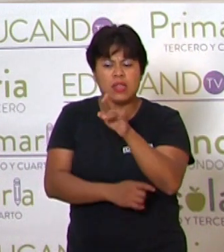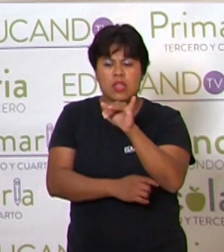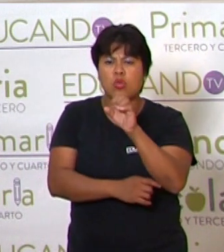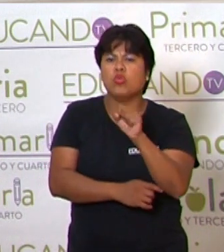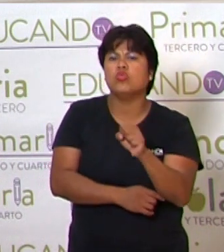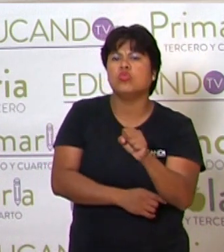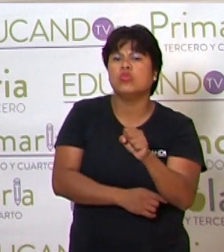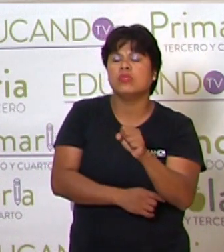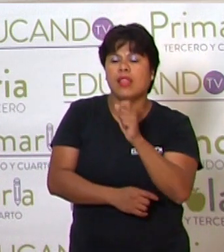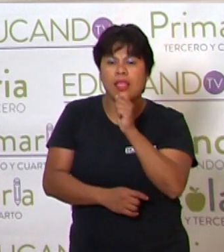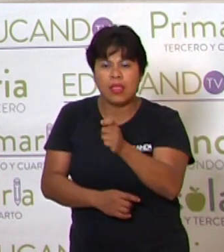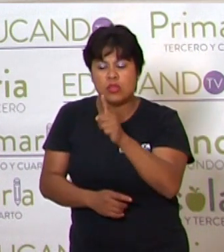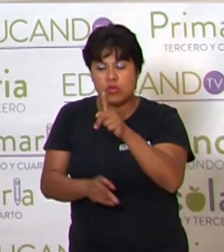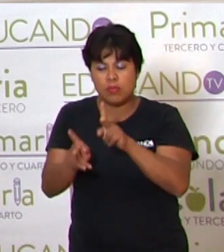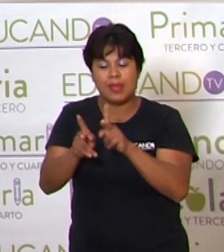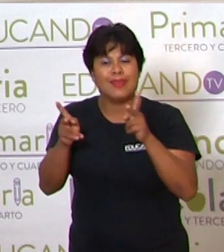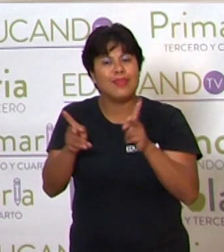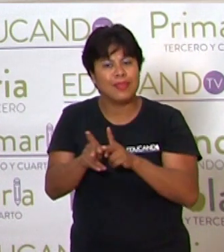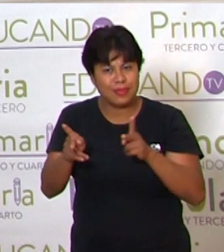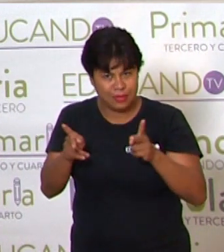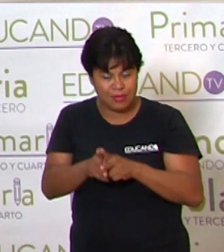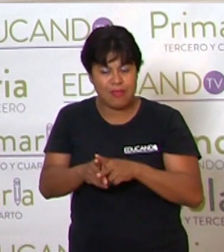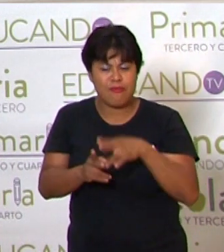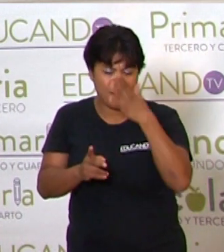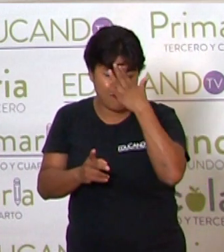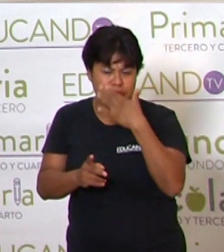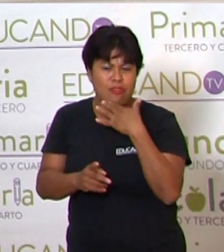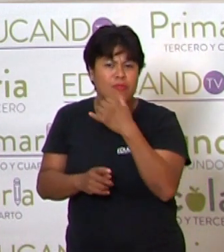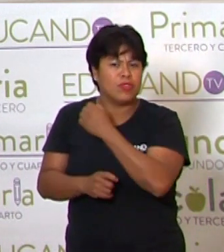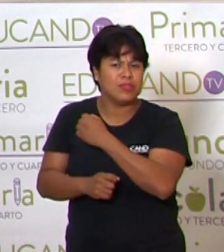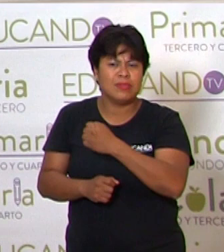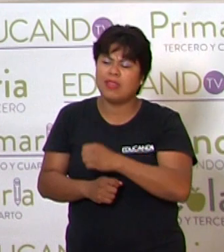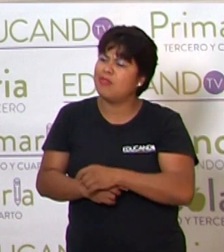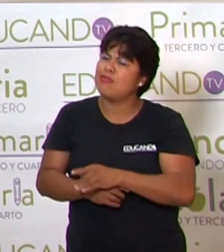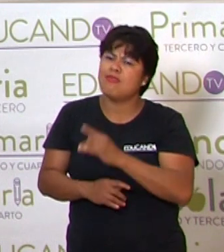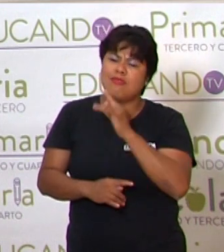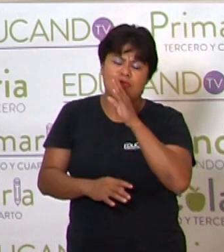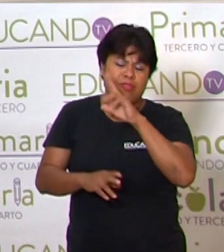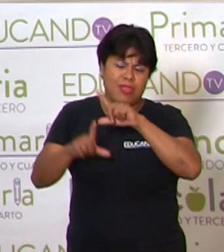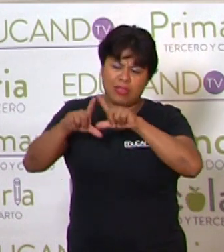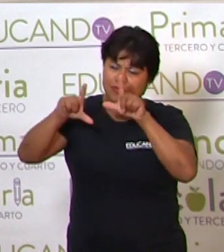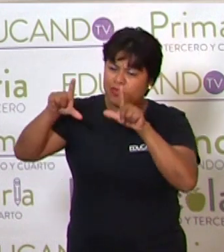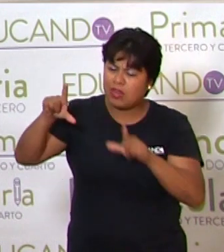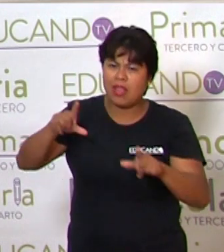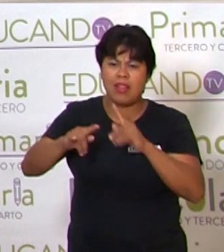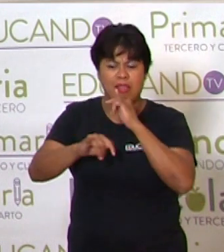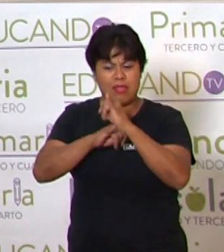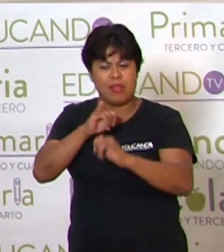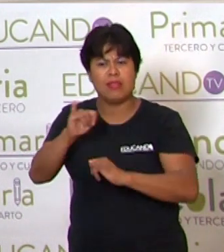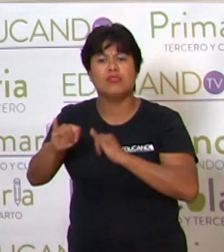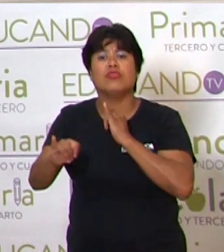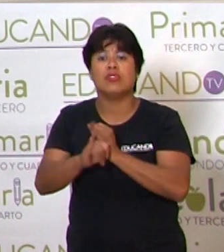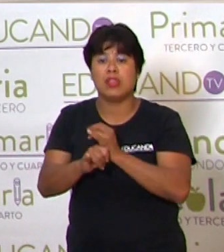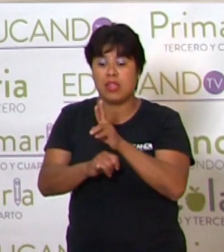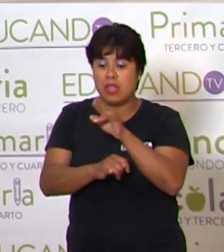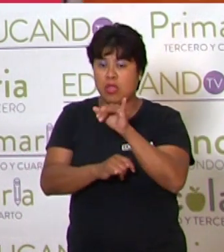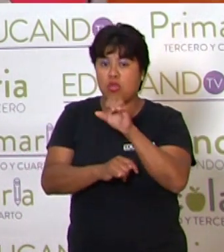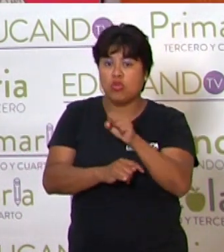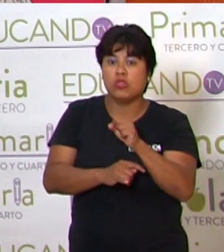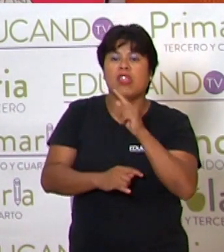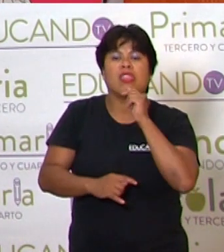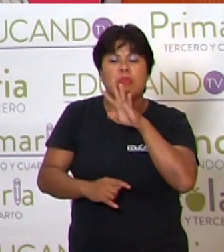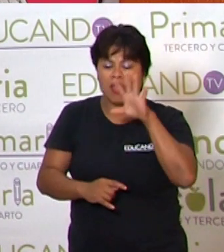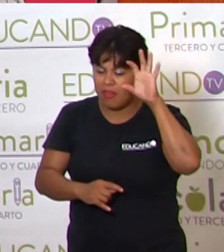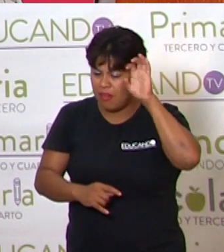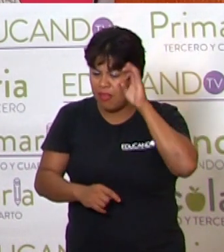Rius? Rius es un periodista famoso a nivel nacional e internacional. Rius también